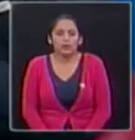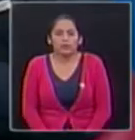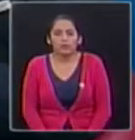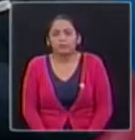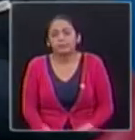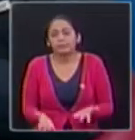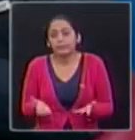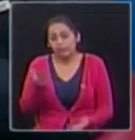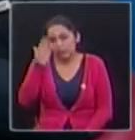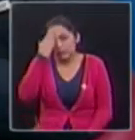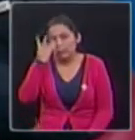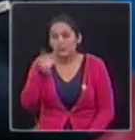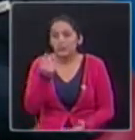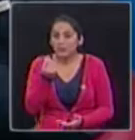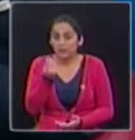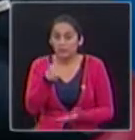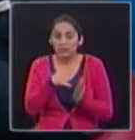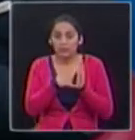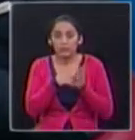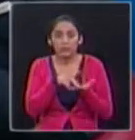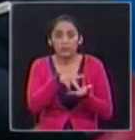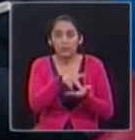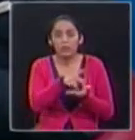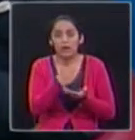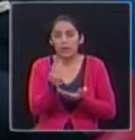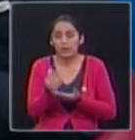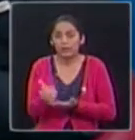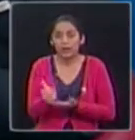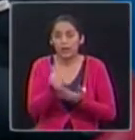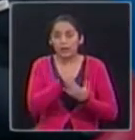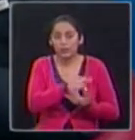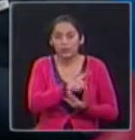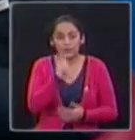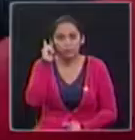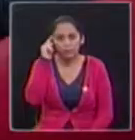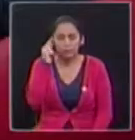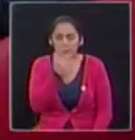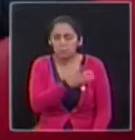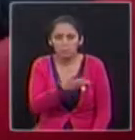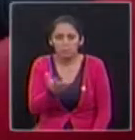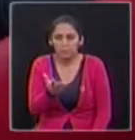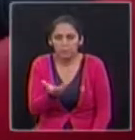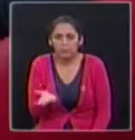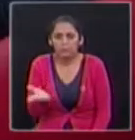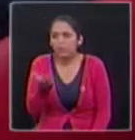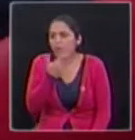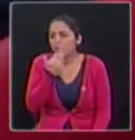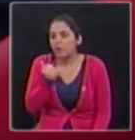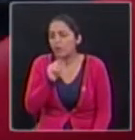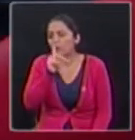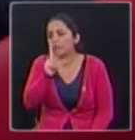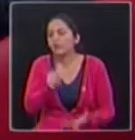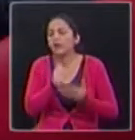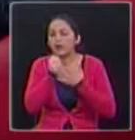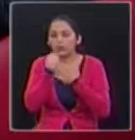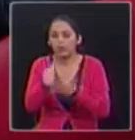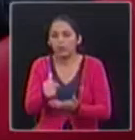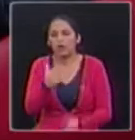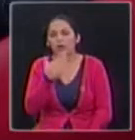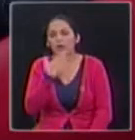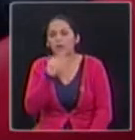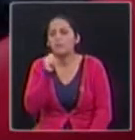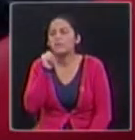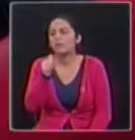es una medida que podría ayudar al sector empresarial y también a las personas para que ese dinero sea entregado